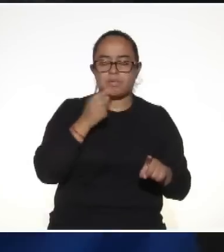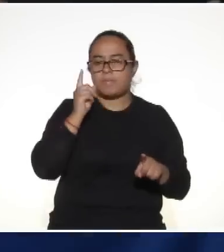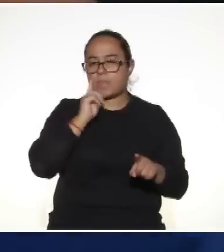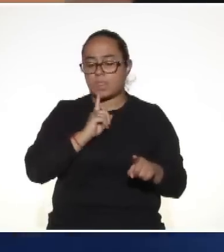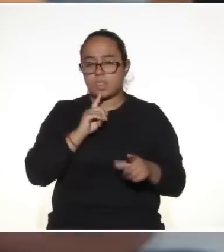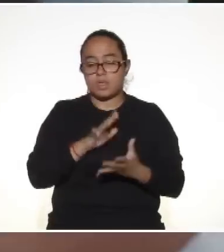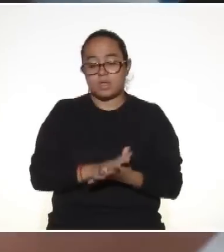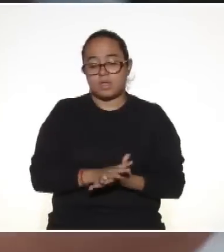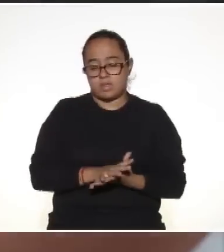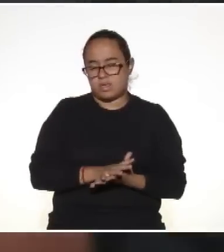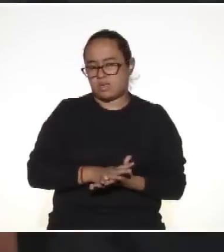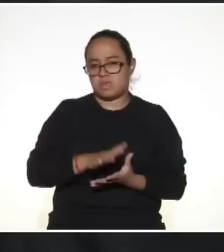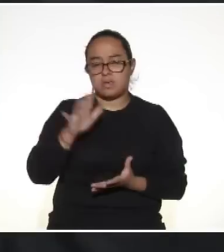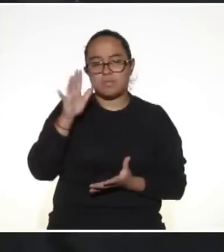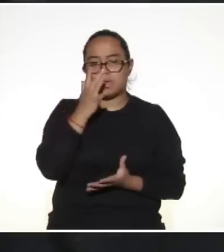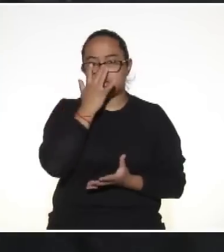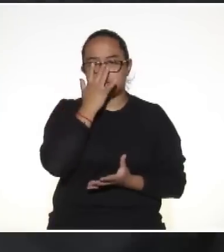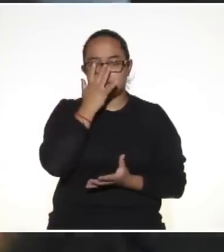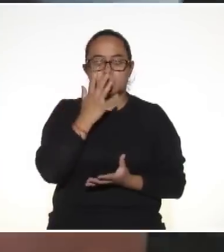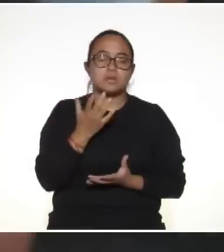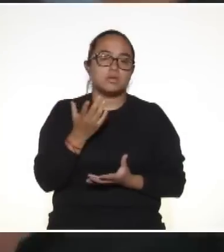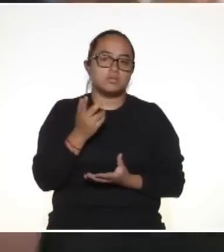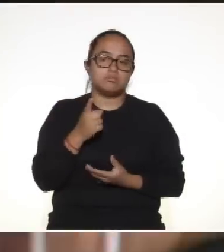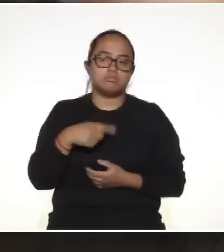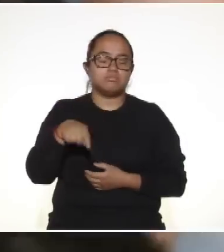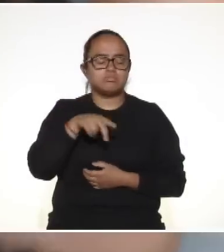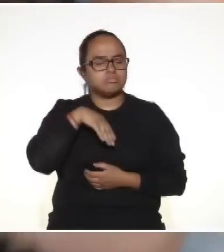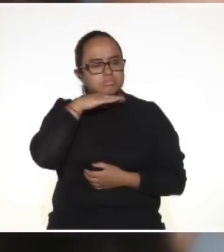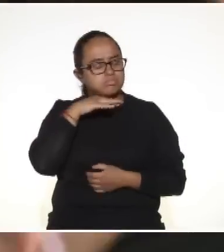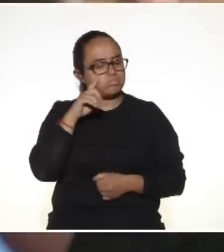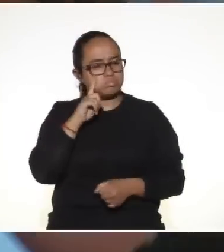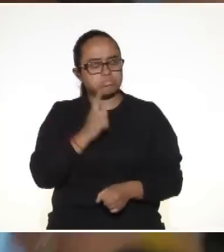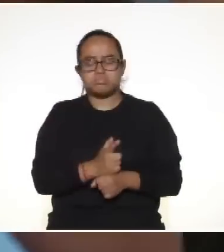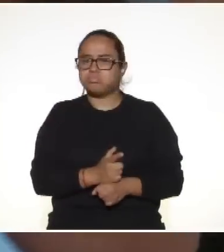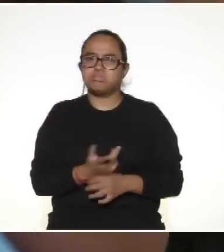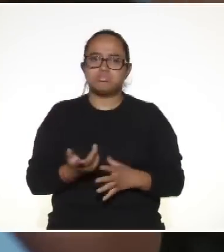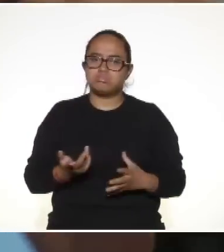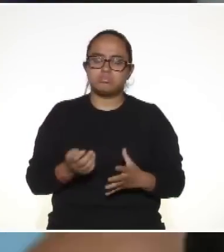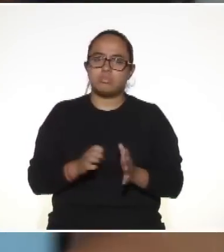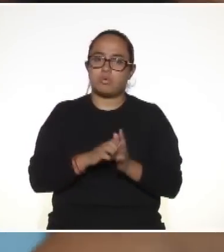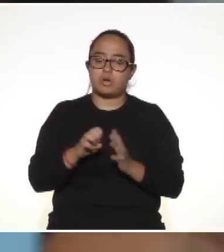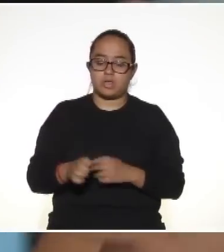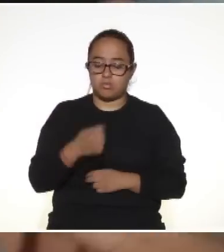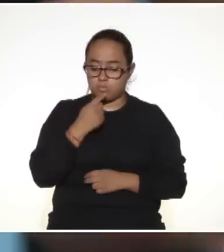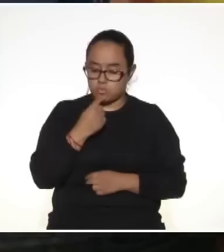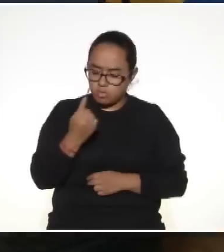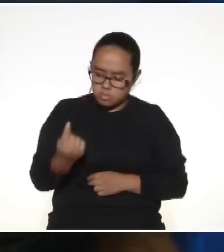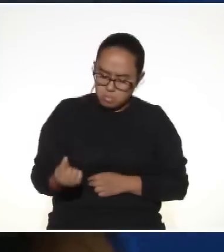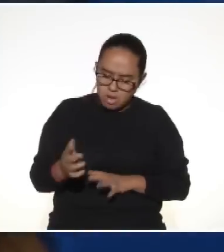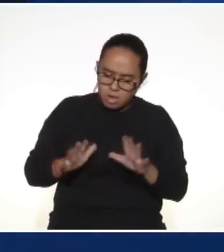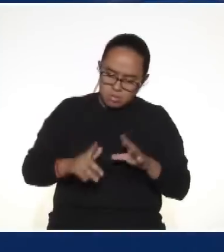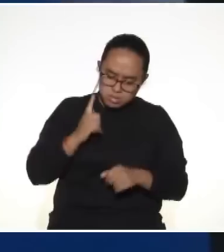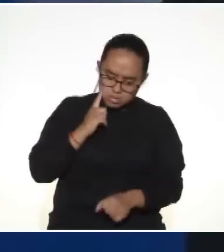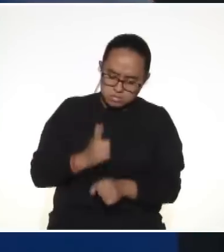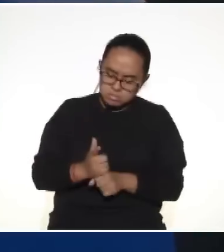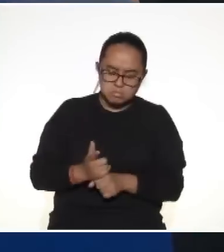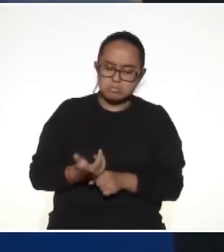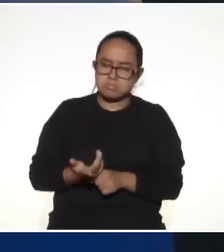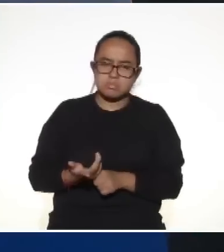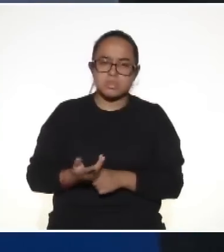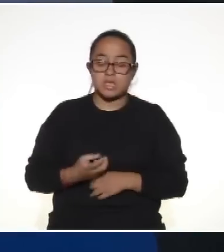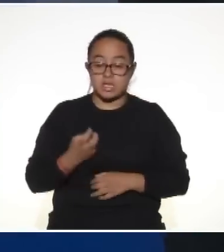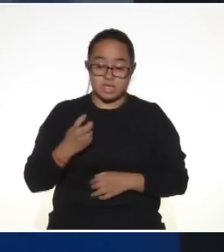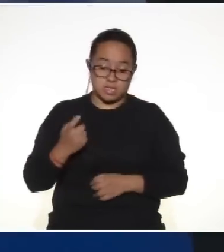en la mayoría de los casos suelen pasar desapercibidas, especialmente durante la infancia. Para el